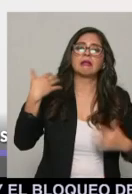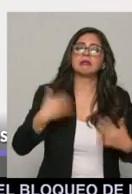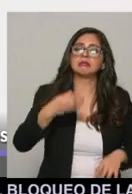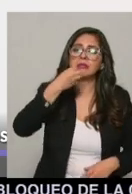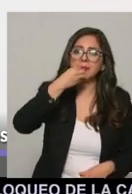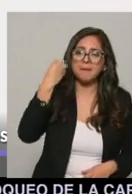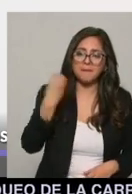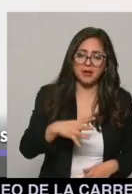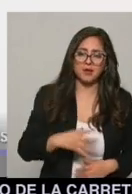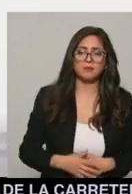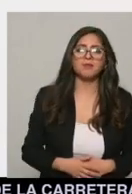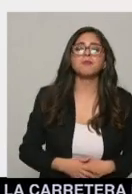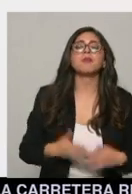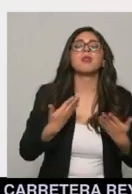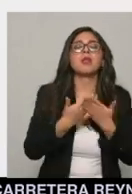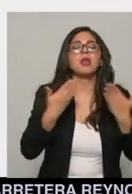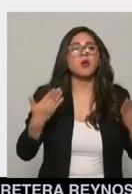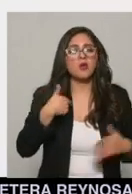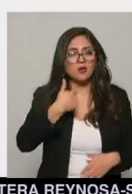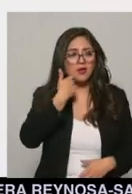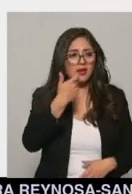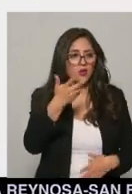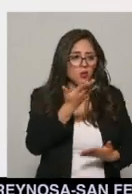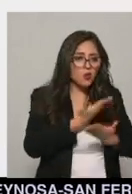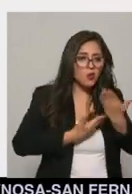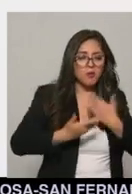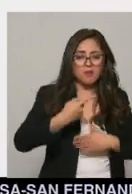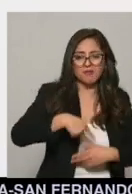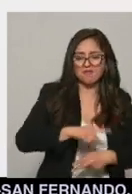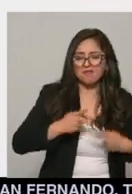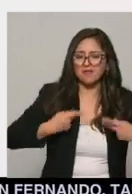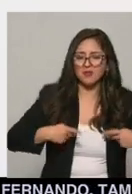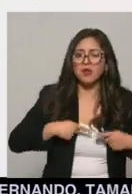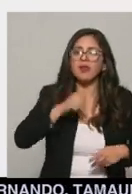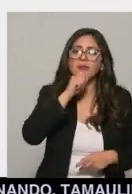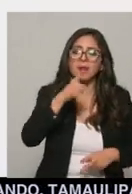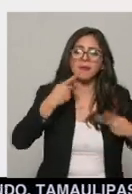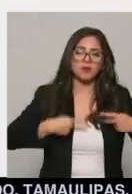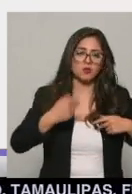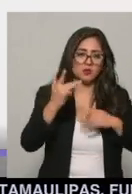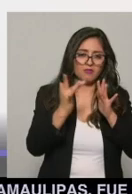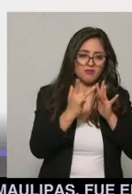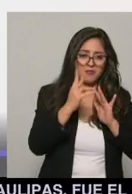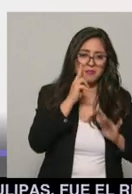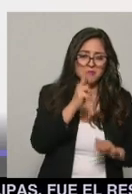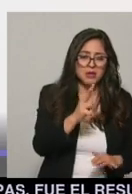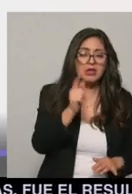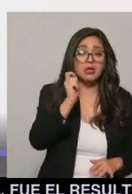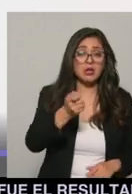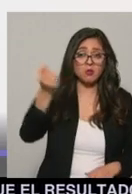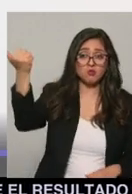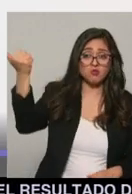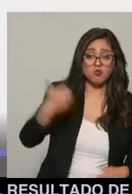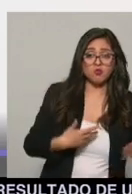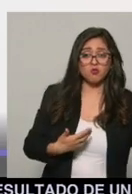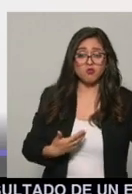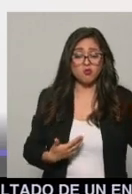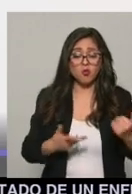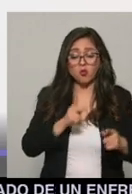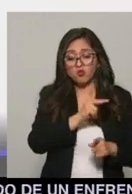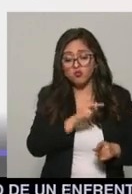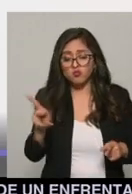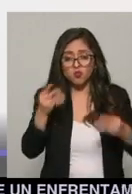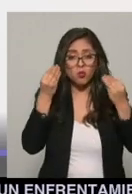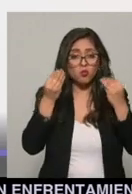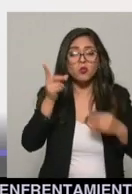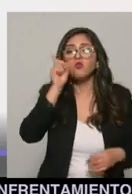quiero compartir al público, que quiero compartirlo contigo, es de que recibimos muchas piezas de mujeres creadoras. Es